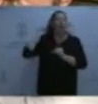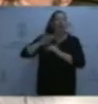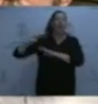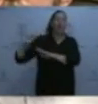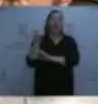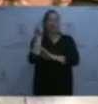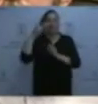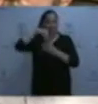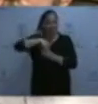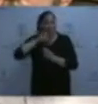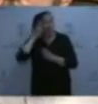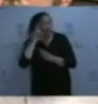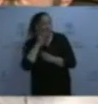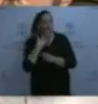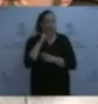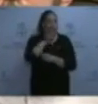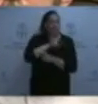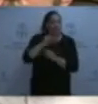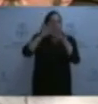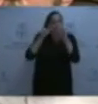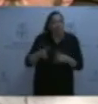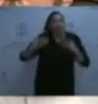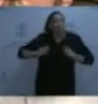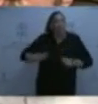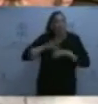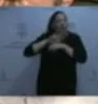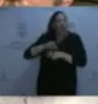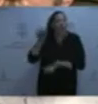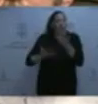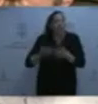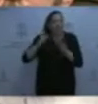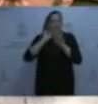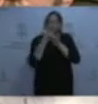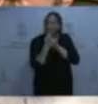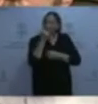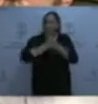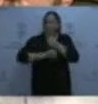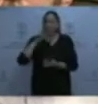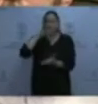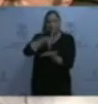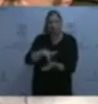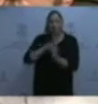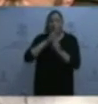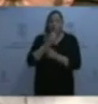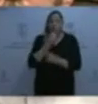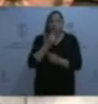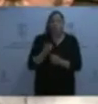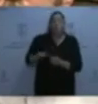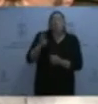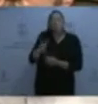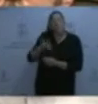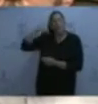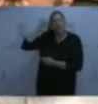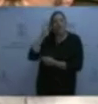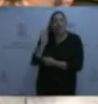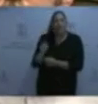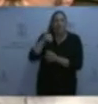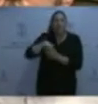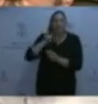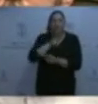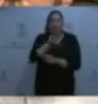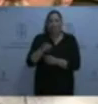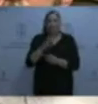si le suena de algo. Es el mismo modelo que el de las grandes agencias de evaluación de indicadores económicos, como la prima de riesgo, gigantes como Standard & Poor's